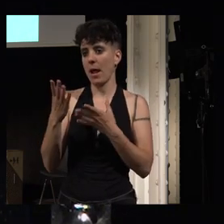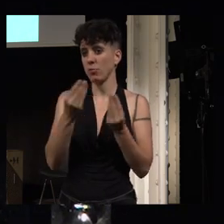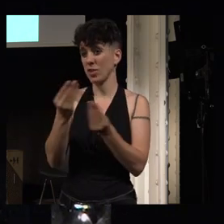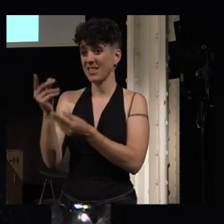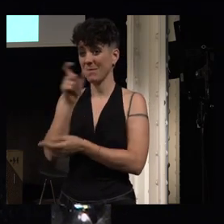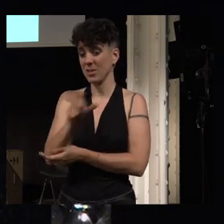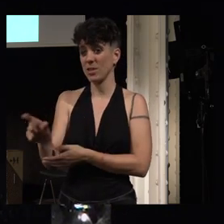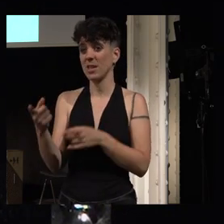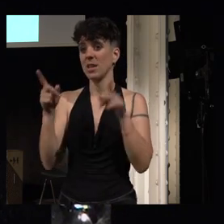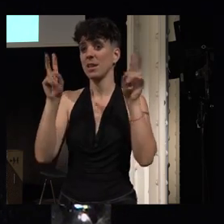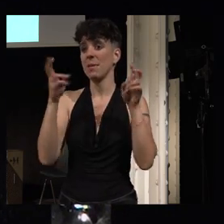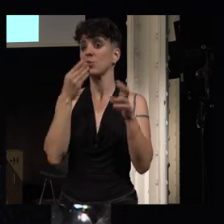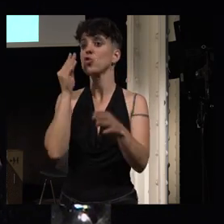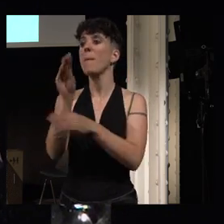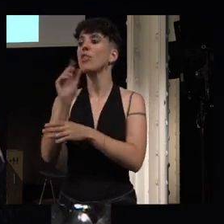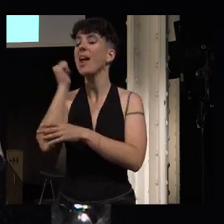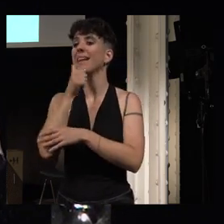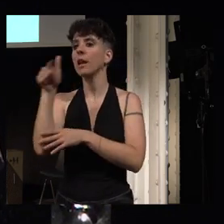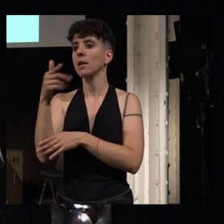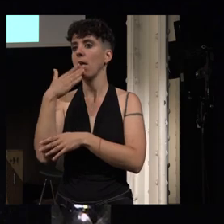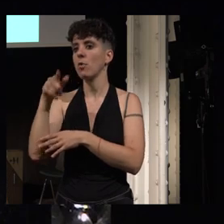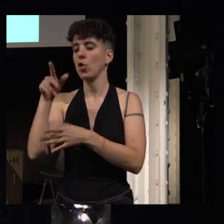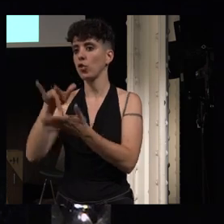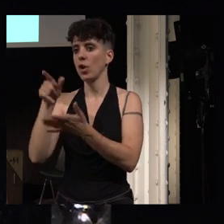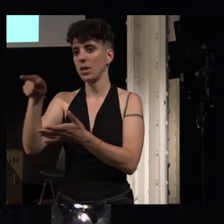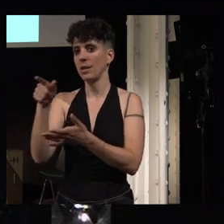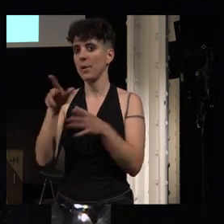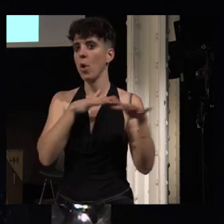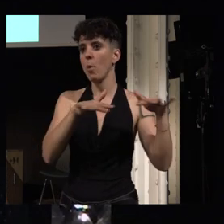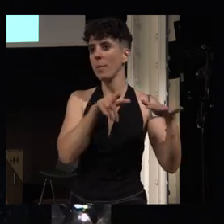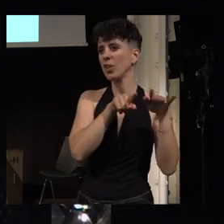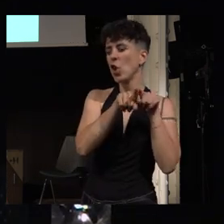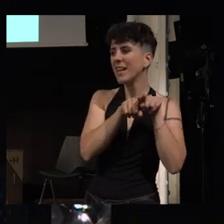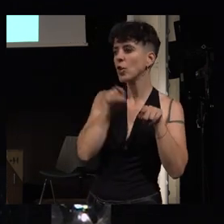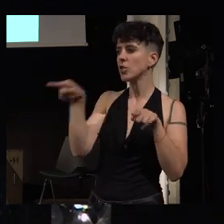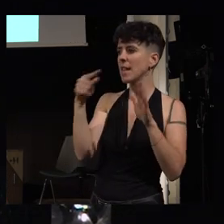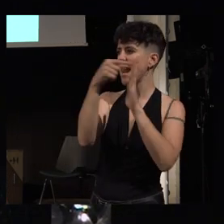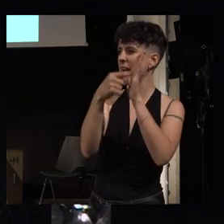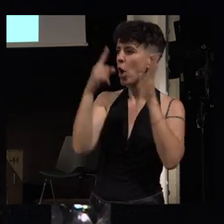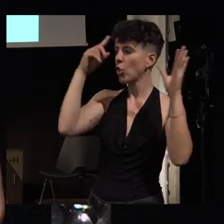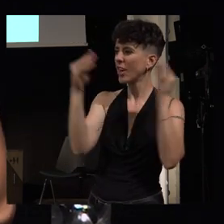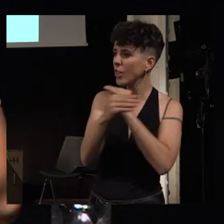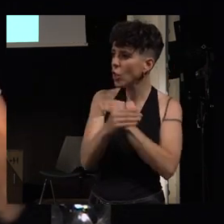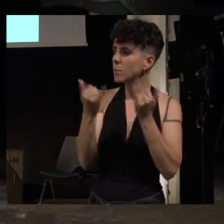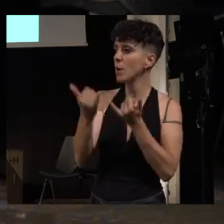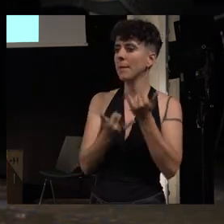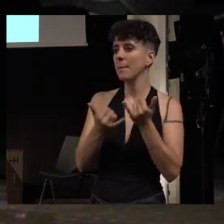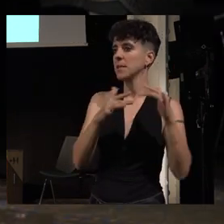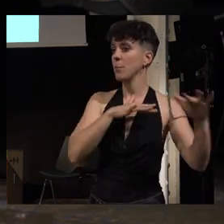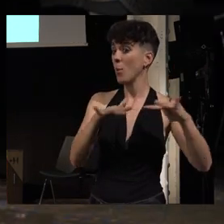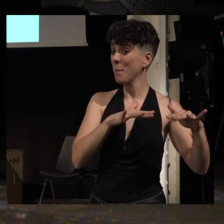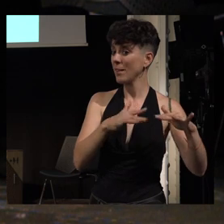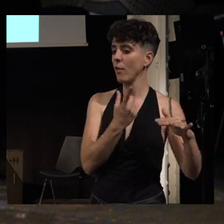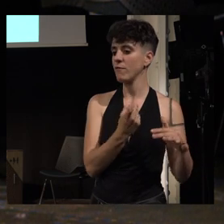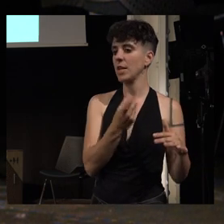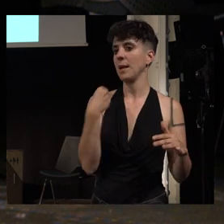fácil si da la subvención a quien la tiene que dar. Pero no hay un movimiento crítico que le señala las contradicciones, los problemas. Y eso me parece que, aunque ese movimiento no